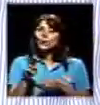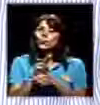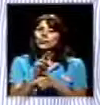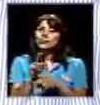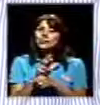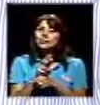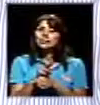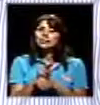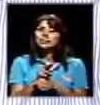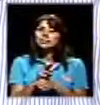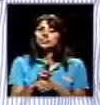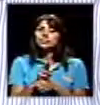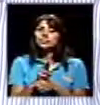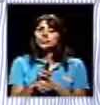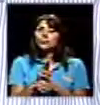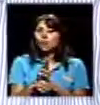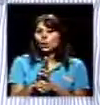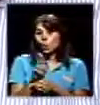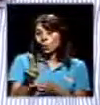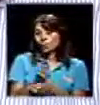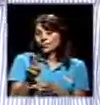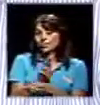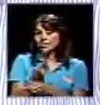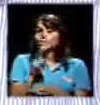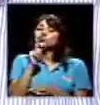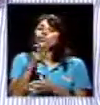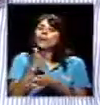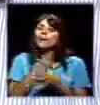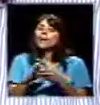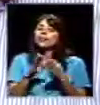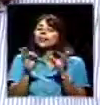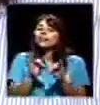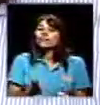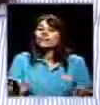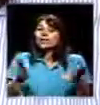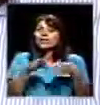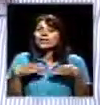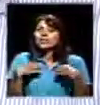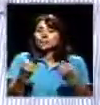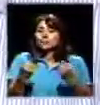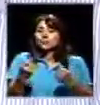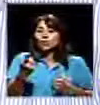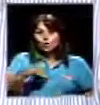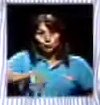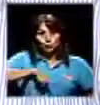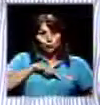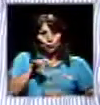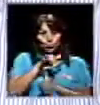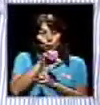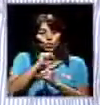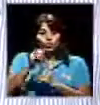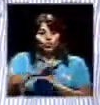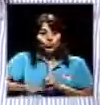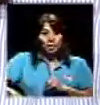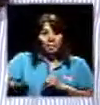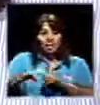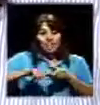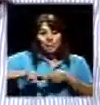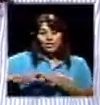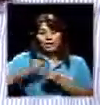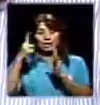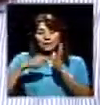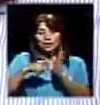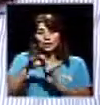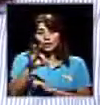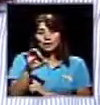utilizamos para ello una de las partes fundamentales en salud, algo que nosotros decidimos como sociedad a partir de